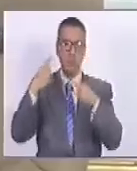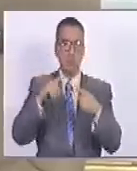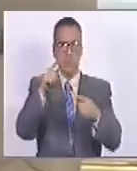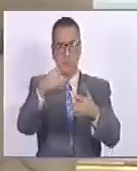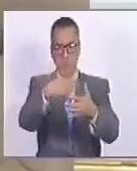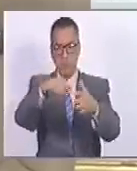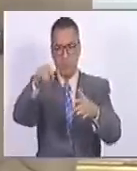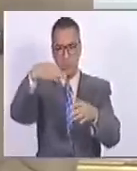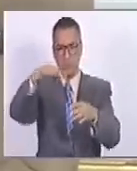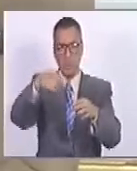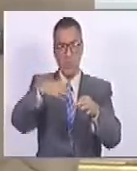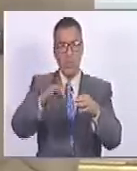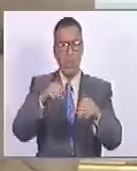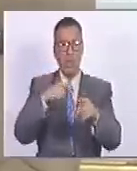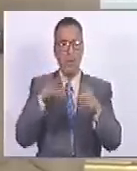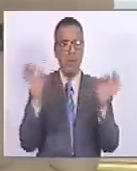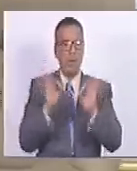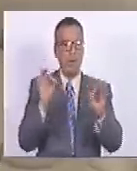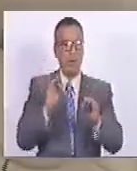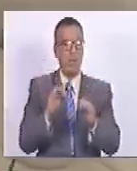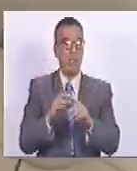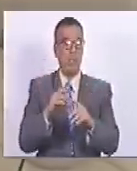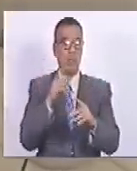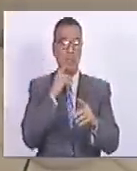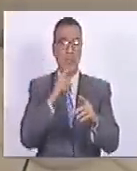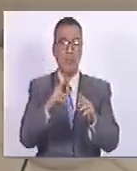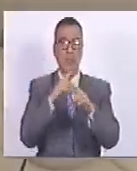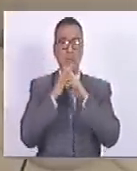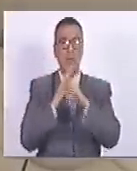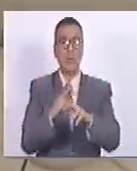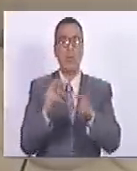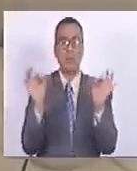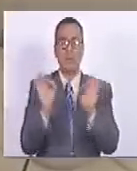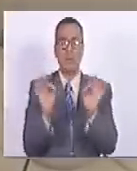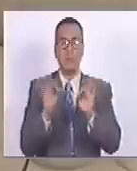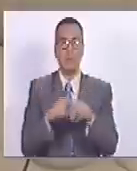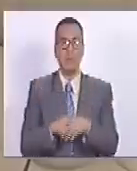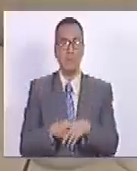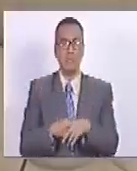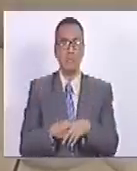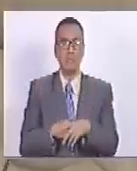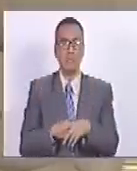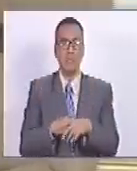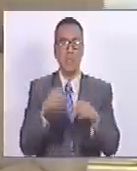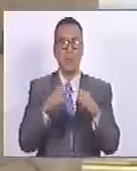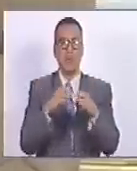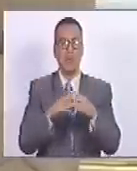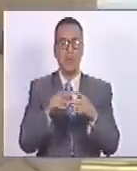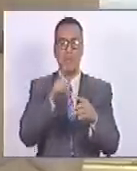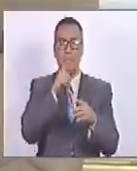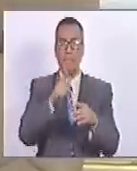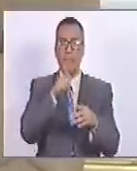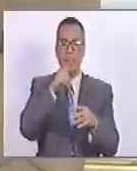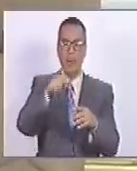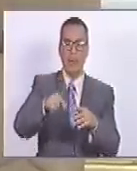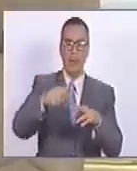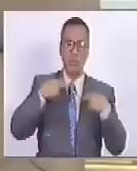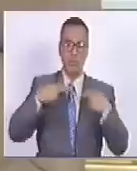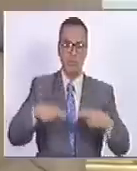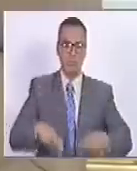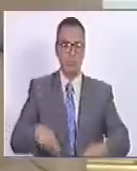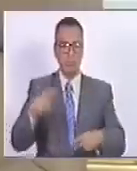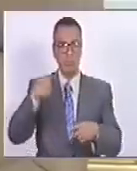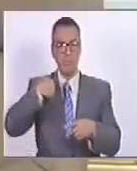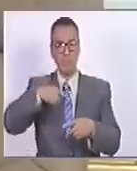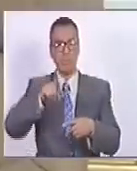papel, que provoca ni siquiera contestarlo por su tributo a la imbecilidad humana,